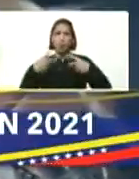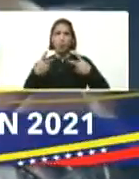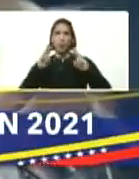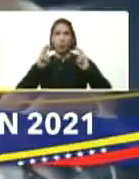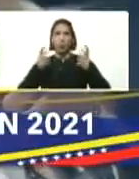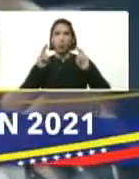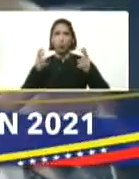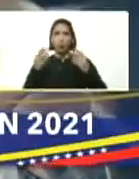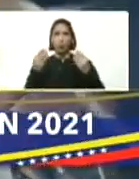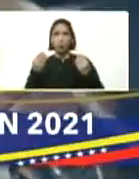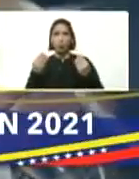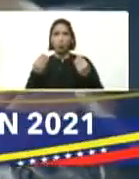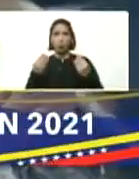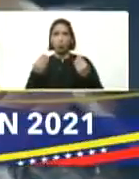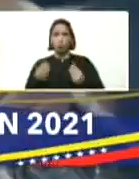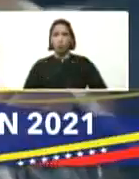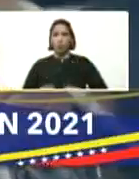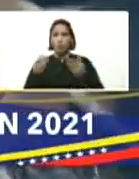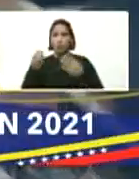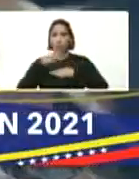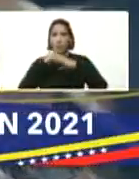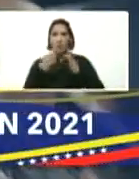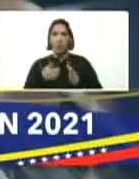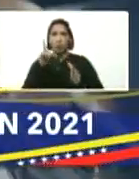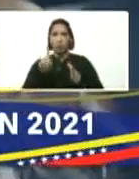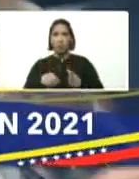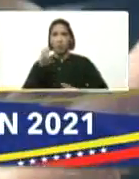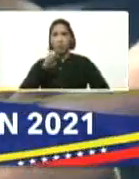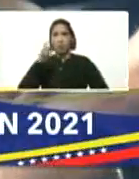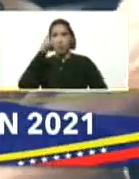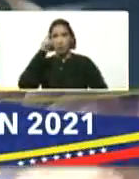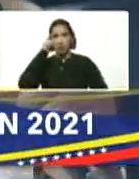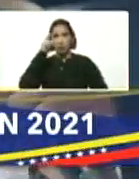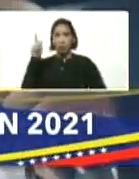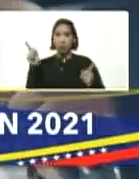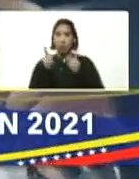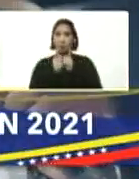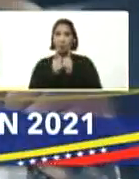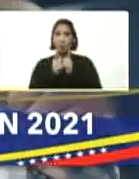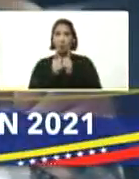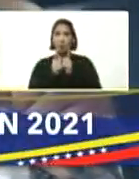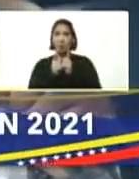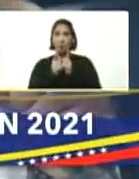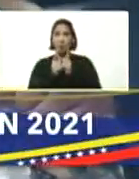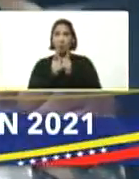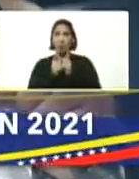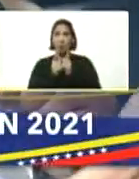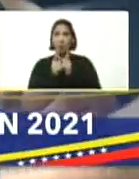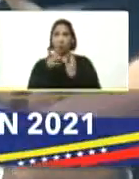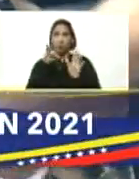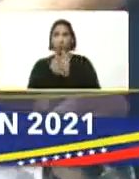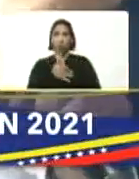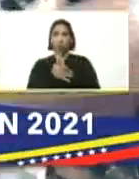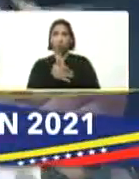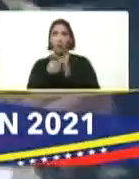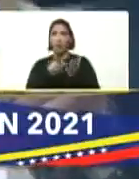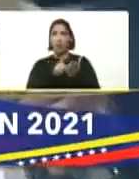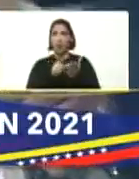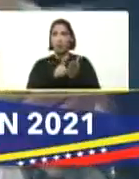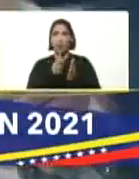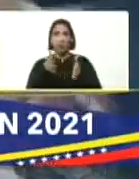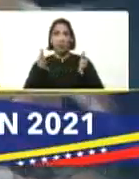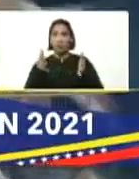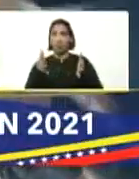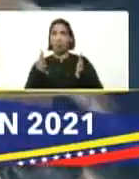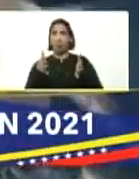están presentando hoy el ministro Villegas y Raúl. Y termino con una base, porque yo tengo que opinar, presidente, sobre el libro. Yo sé que ya ganó